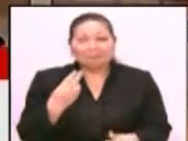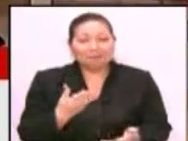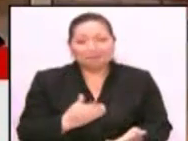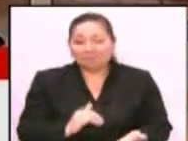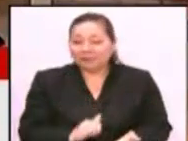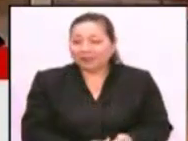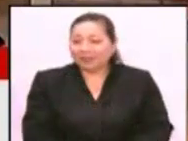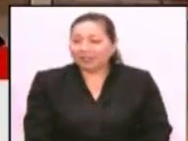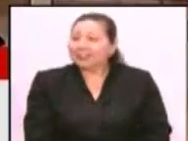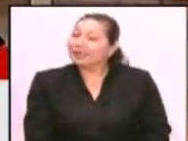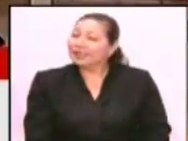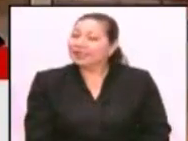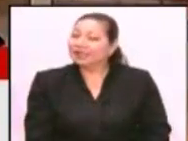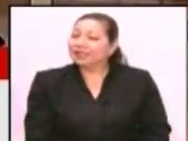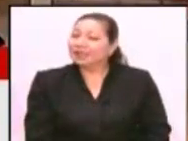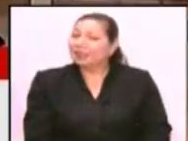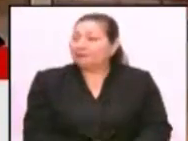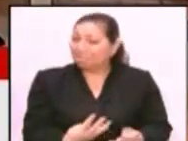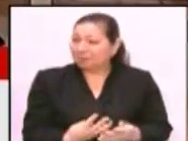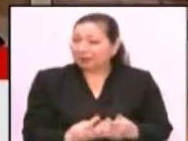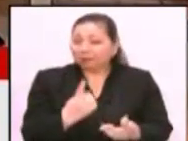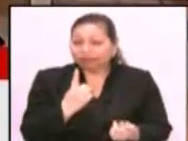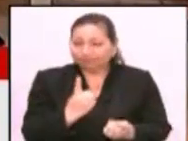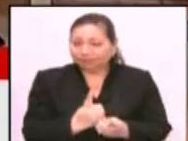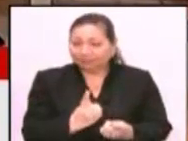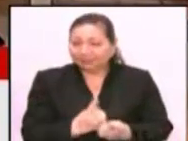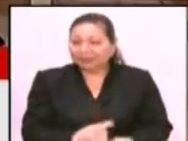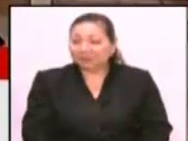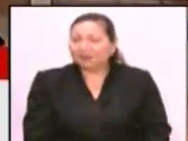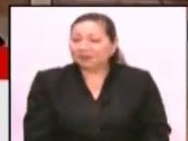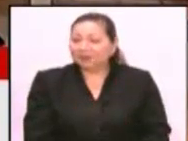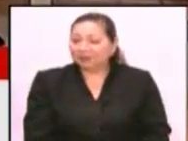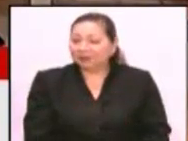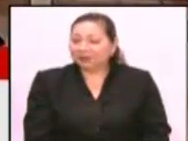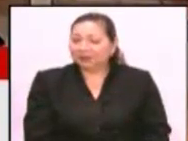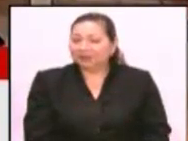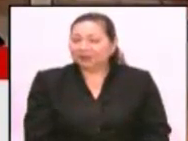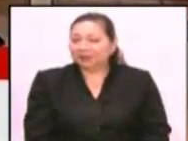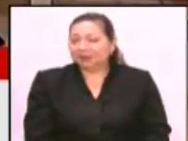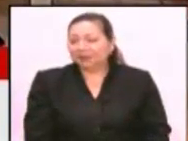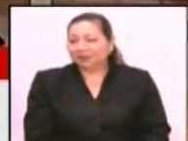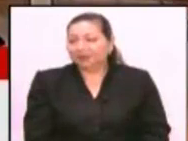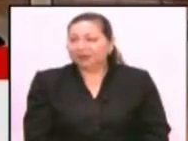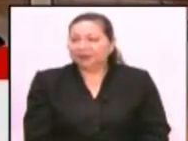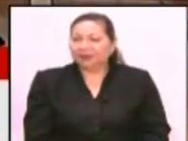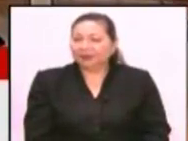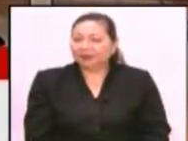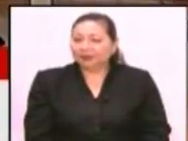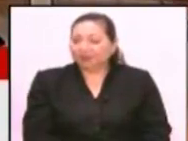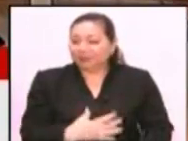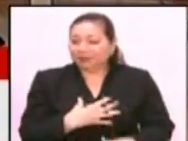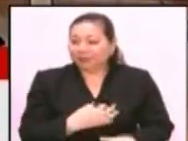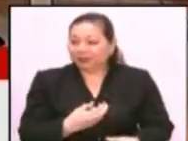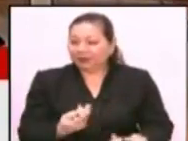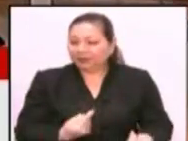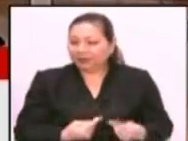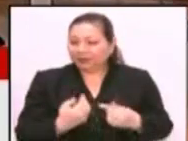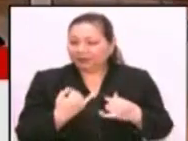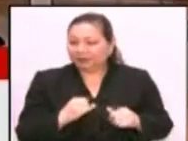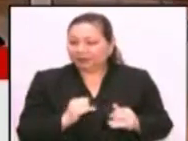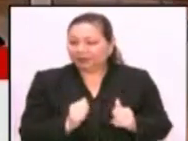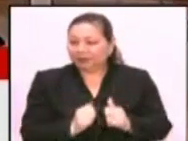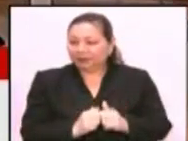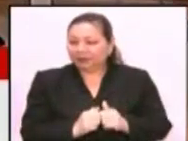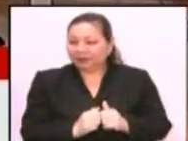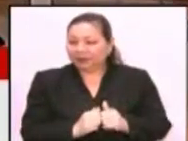presidente. En alguno de los penales en los que hemos estado, tuvimos un interesante intercambio de información con